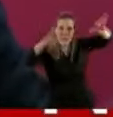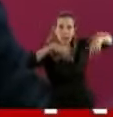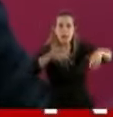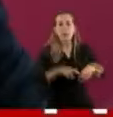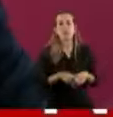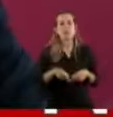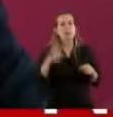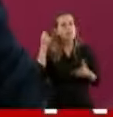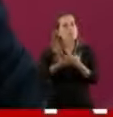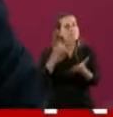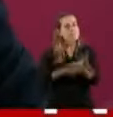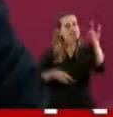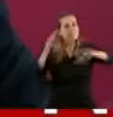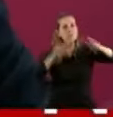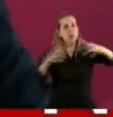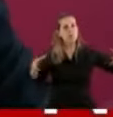necesarios para desentrañar